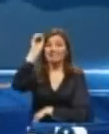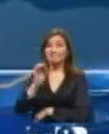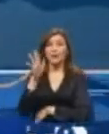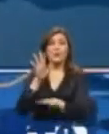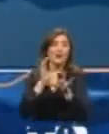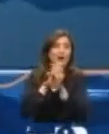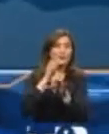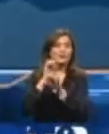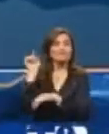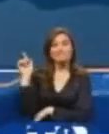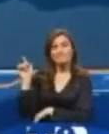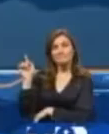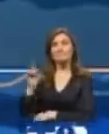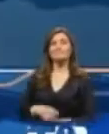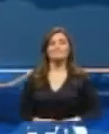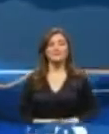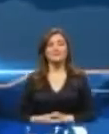decir, aproximadamente